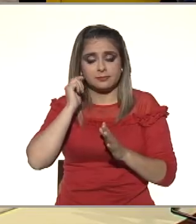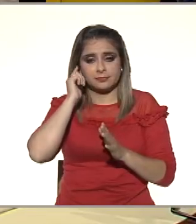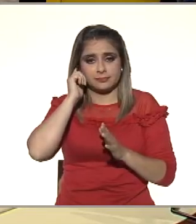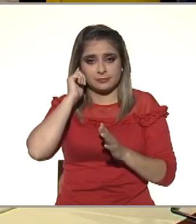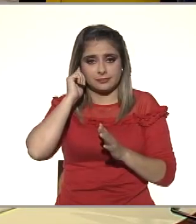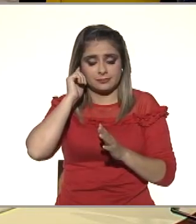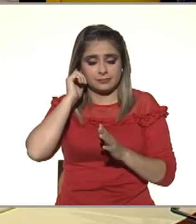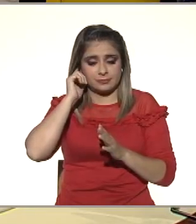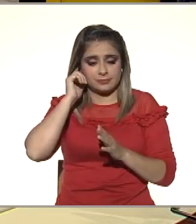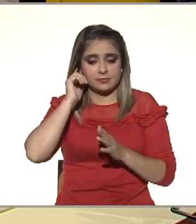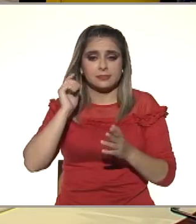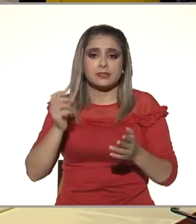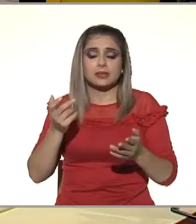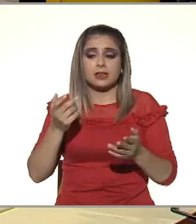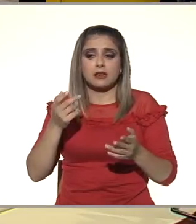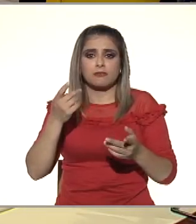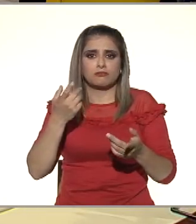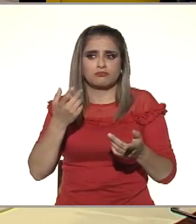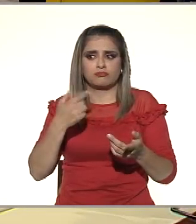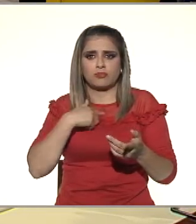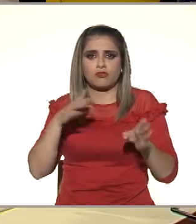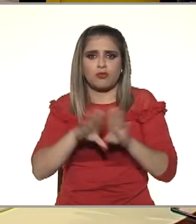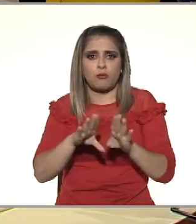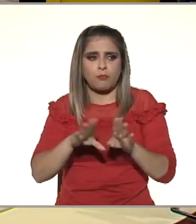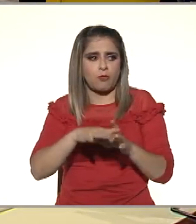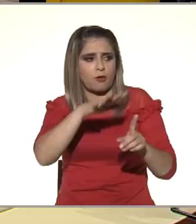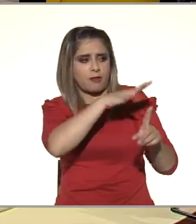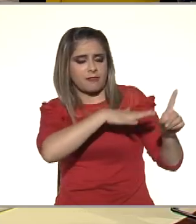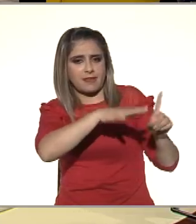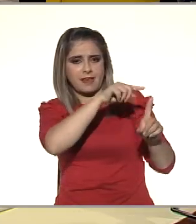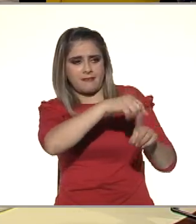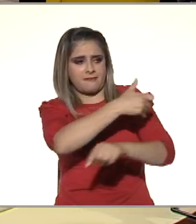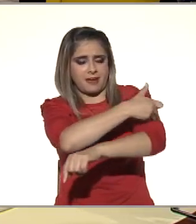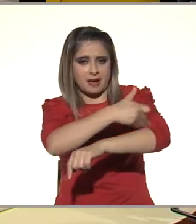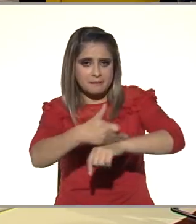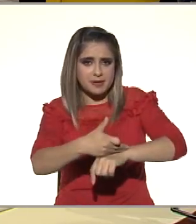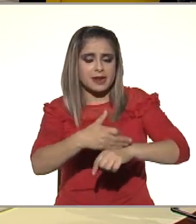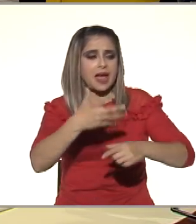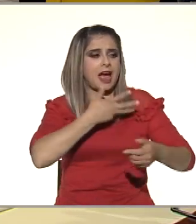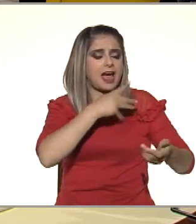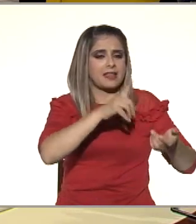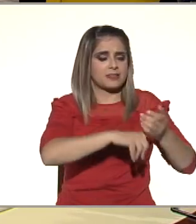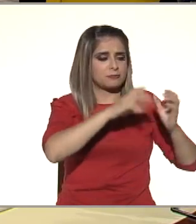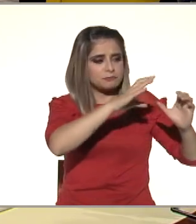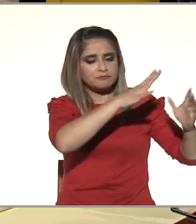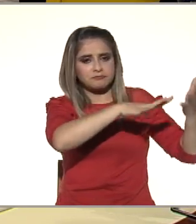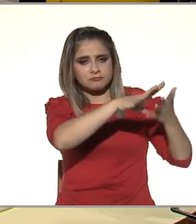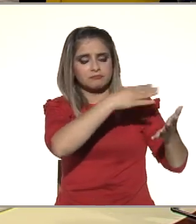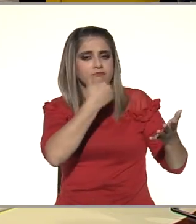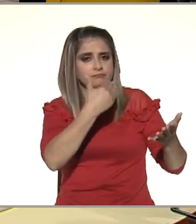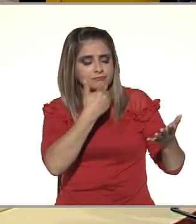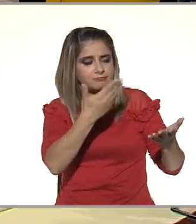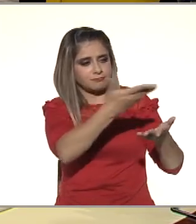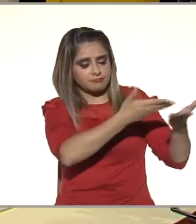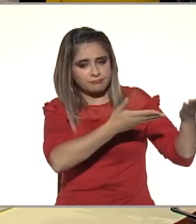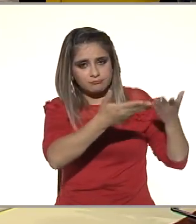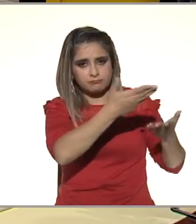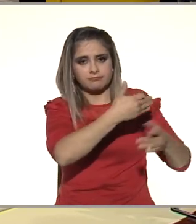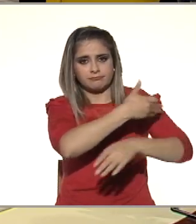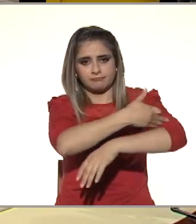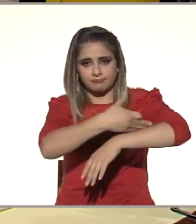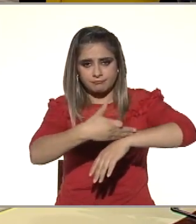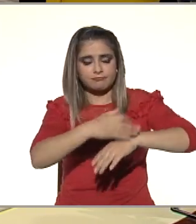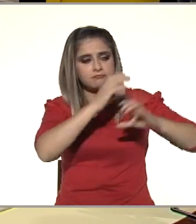deben decir. Claro. Híjole, ¿en qué contexto familiar? Hay familias donde se privilegia el cuidado familiar, las familias con